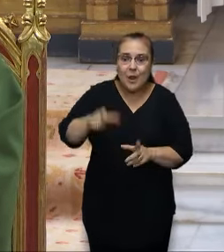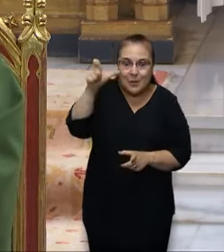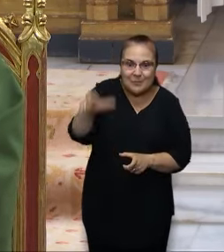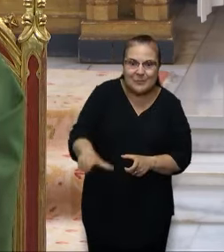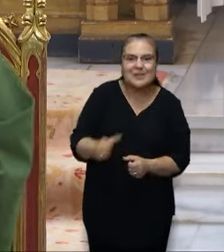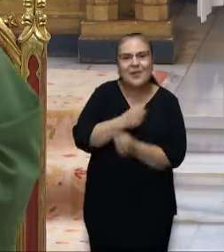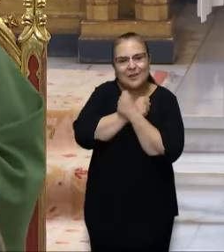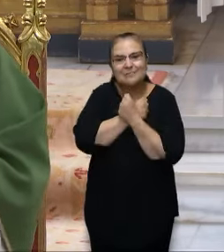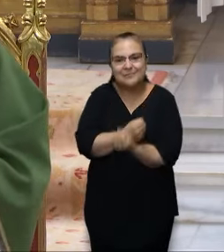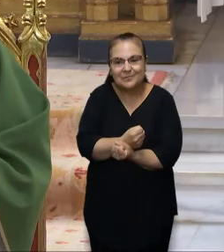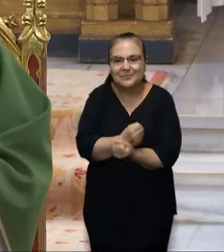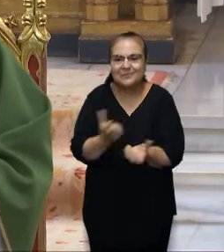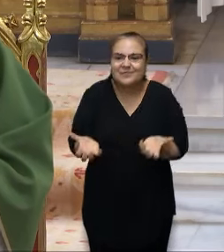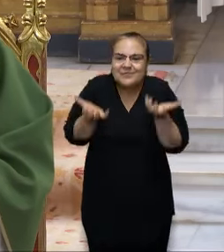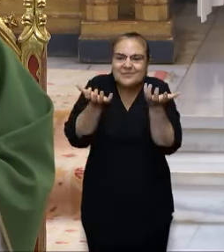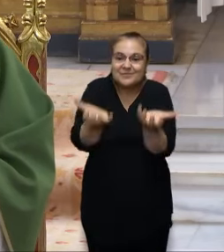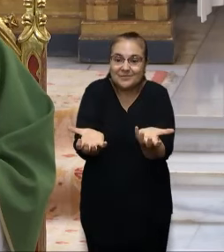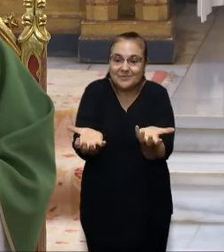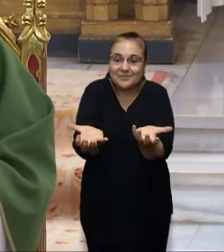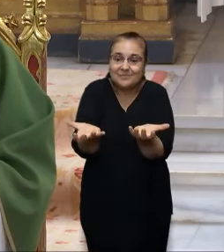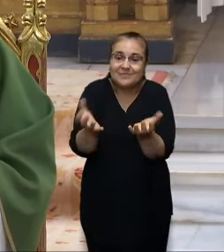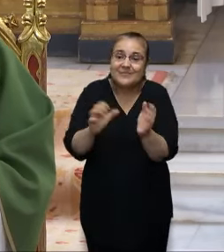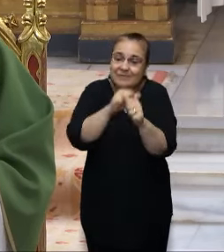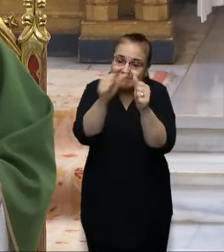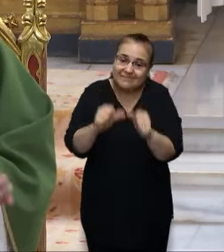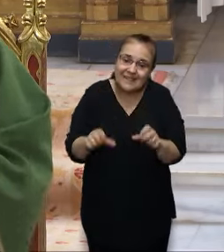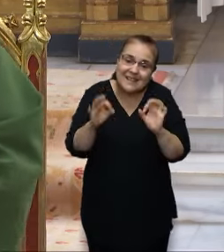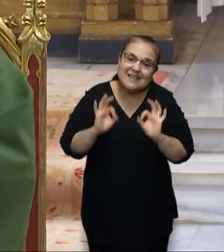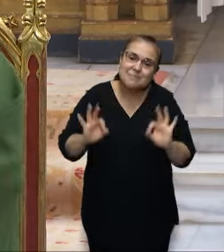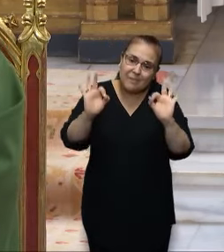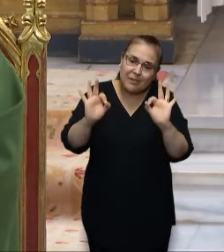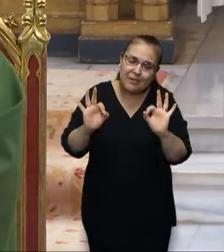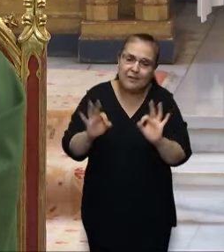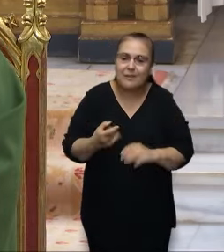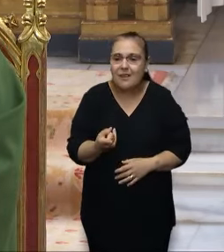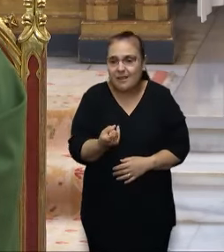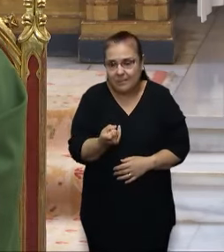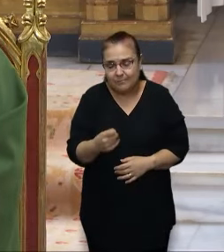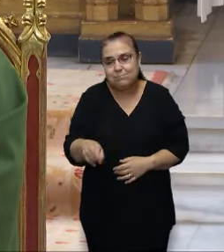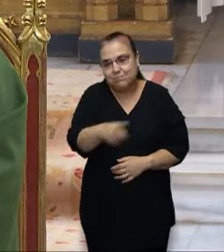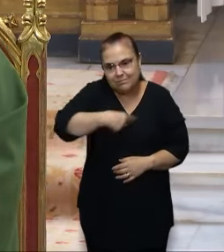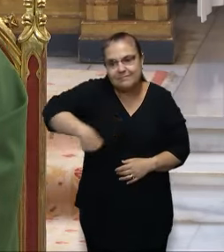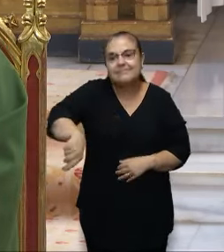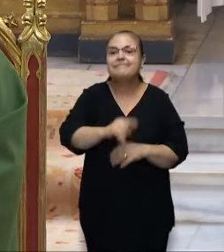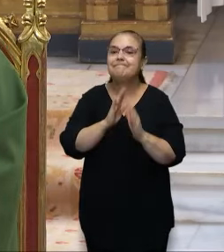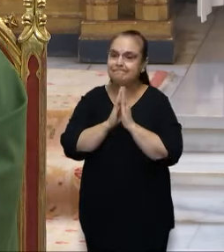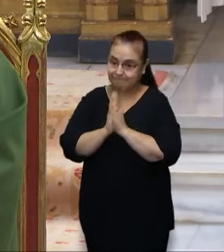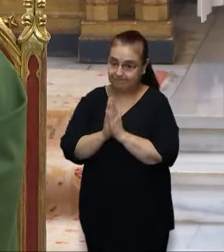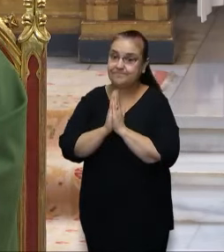que amamos y de manera muy especial aquellos que más necesidad tienen de nuestras